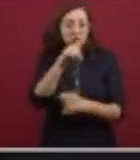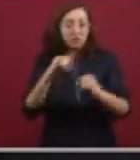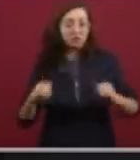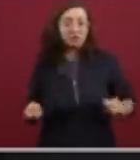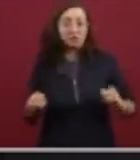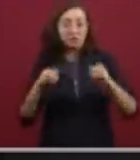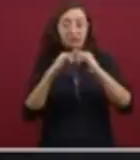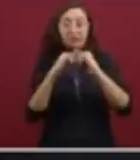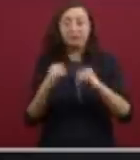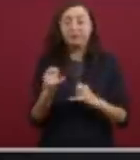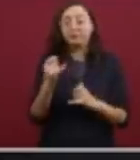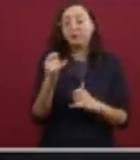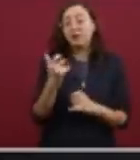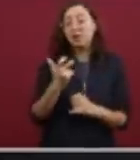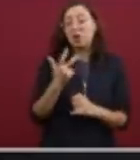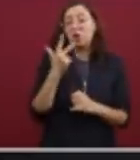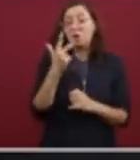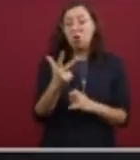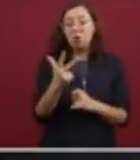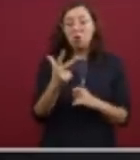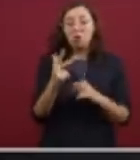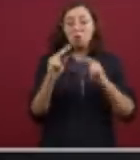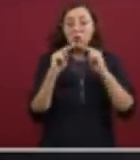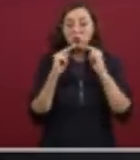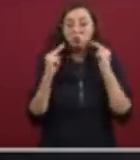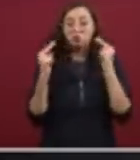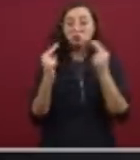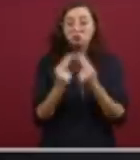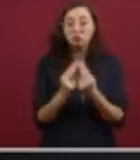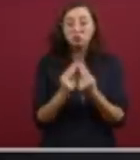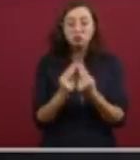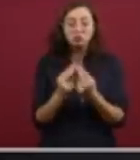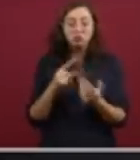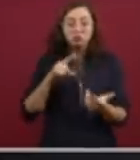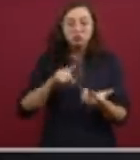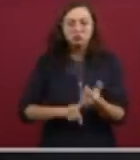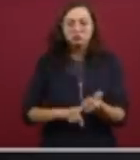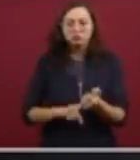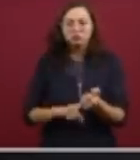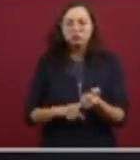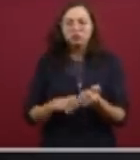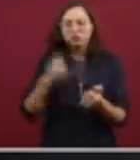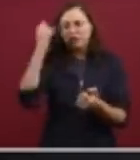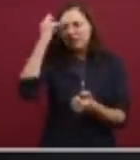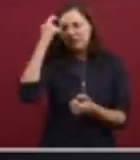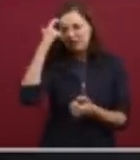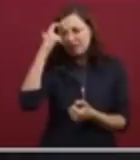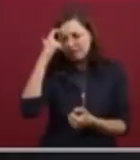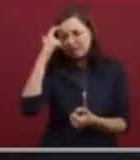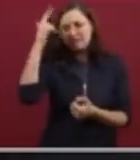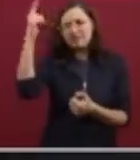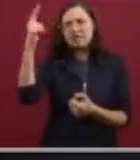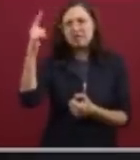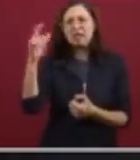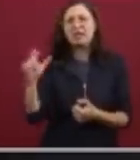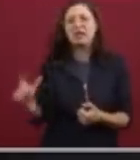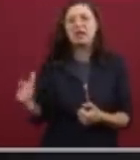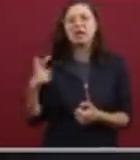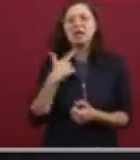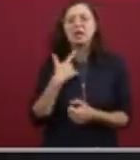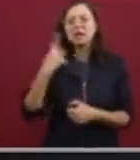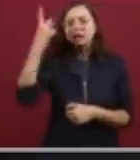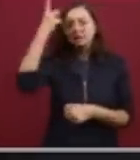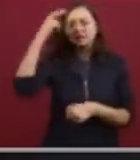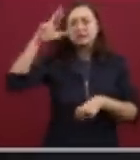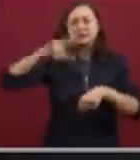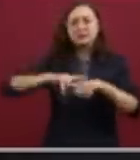en 8 unidades neuroquirúrgicas más en el país, y cuyo inventor fue el exdirector